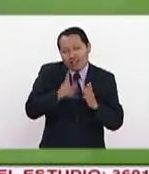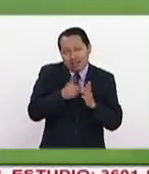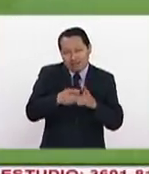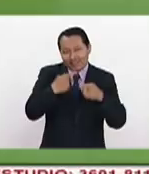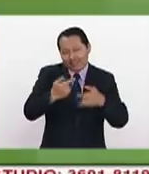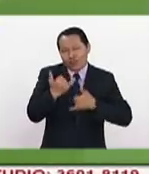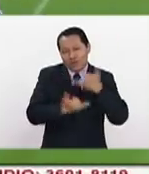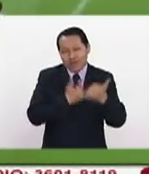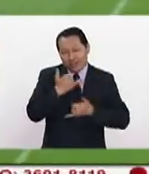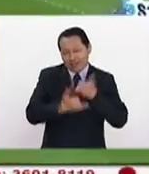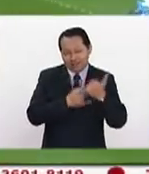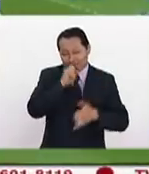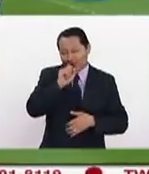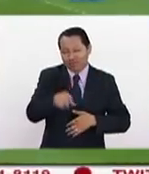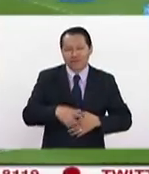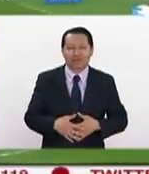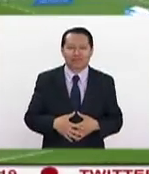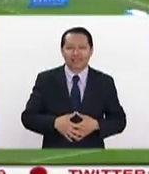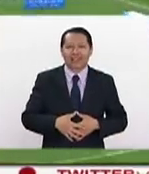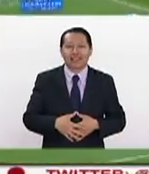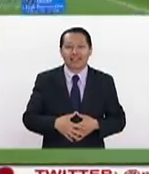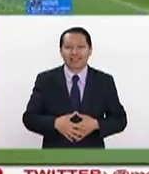edición más del Clásico Nacional.